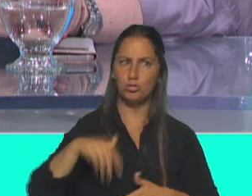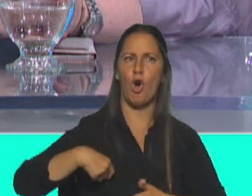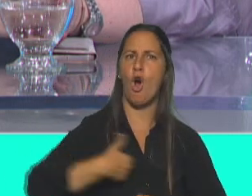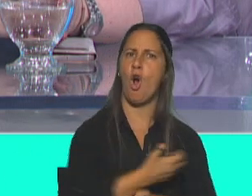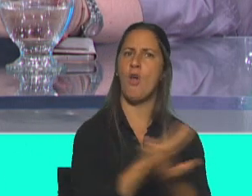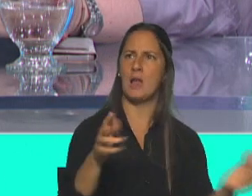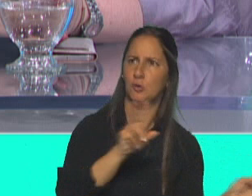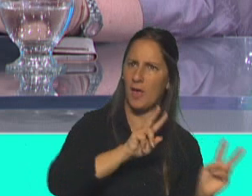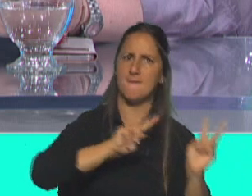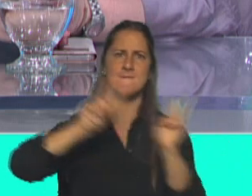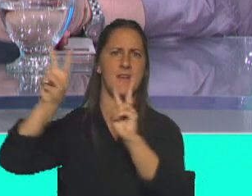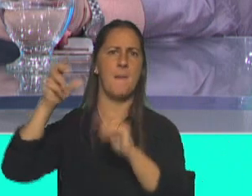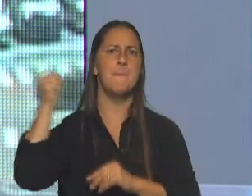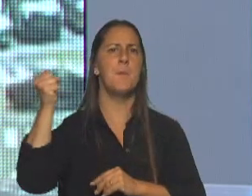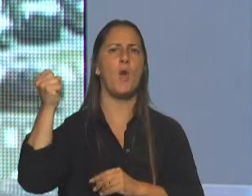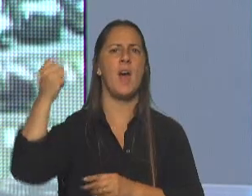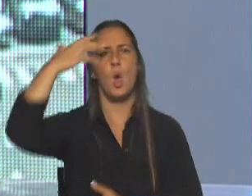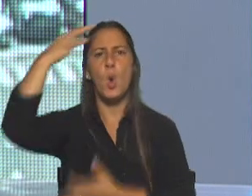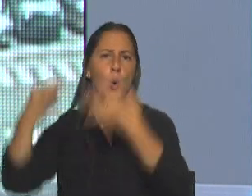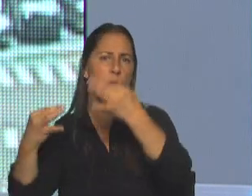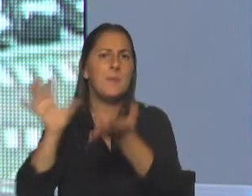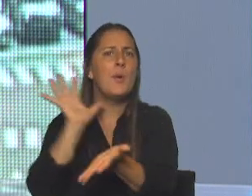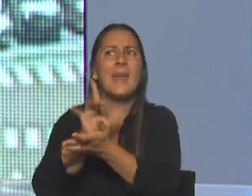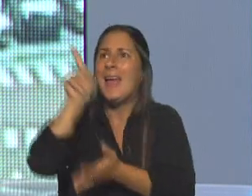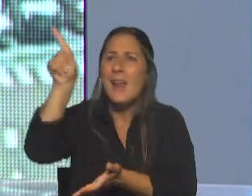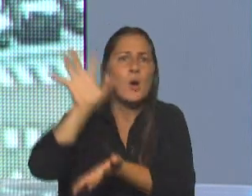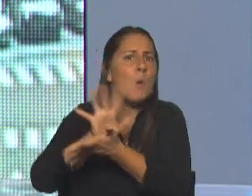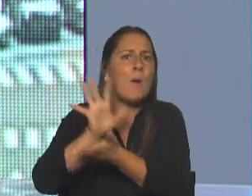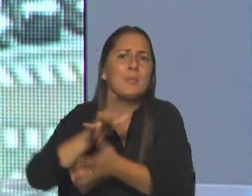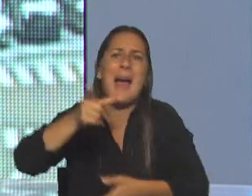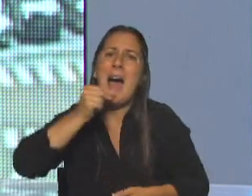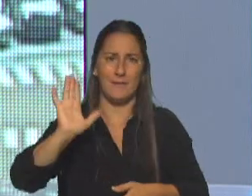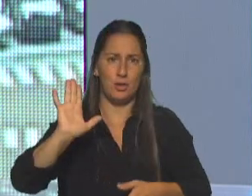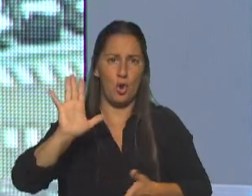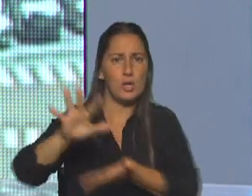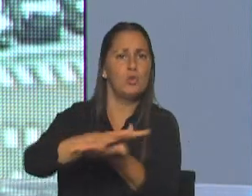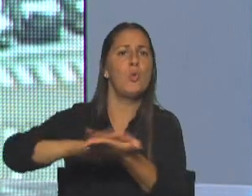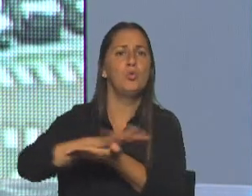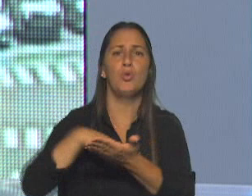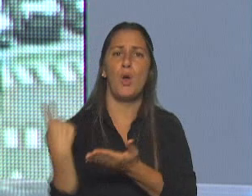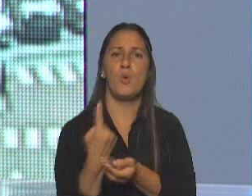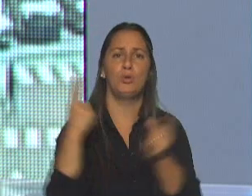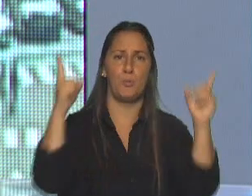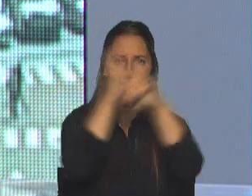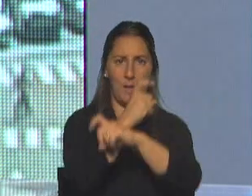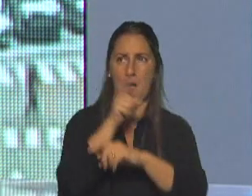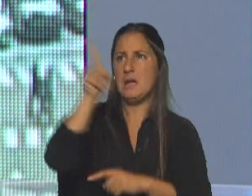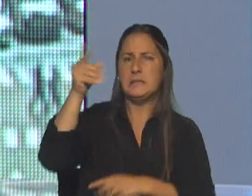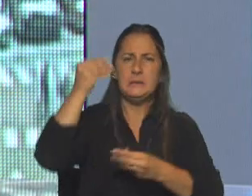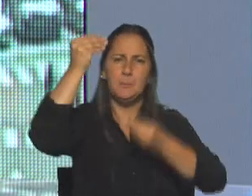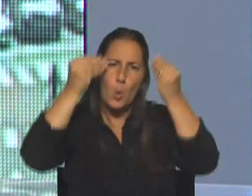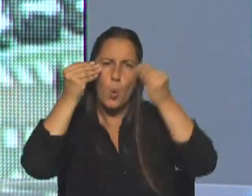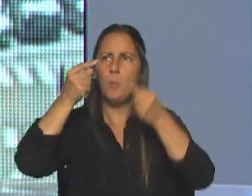Poder Judicial es el árbitro que va a resolver nuestros conflictos. Claro. Y sé que siempre dicen, no, solo le importa la política o a